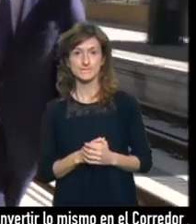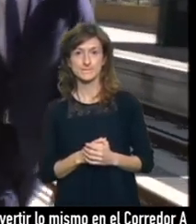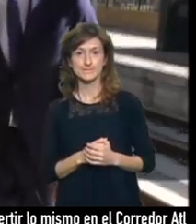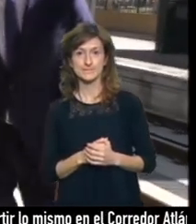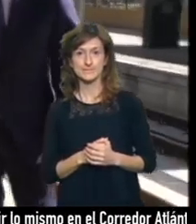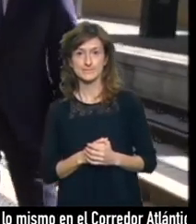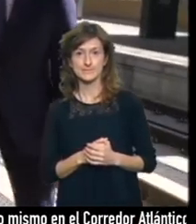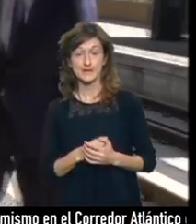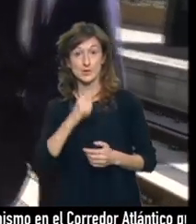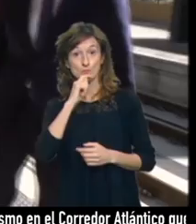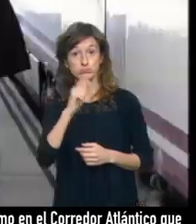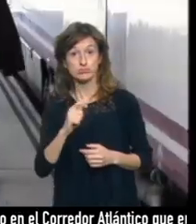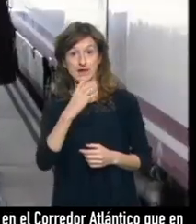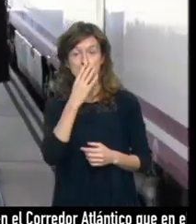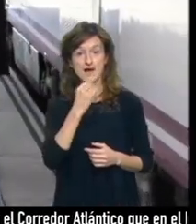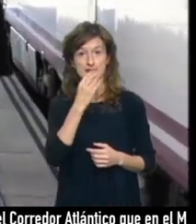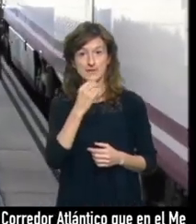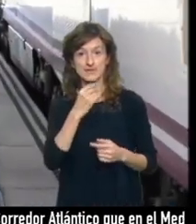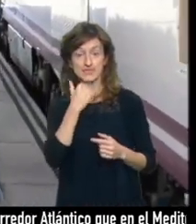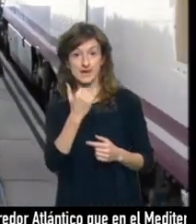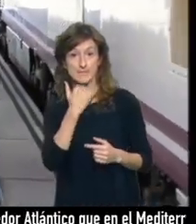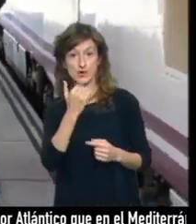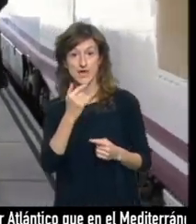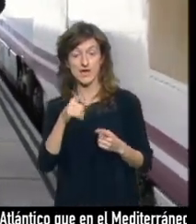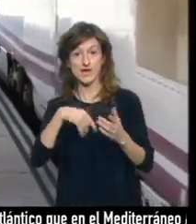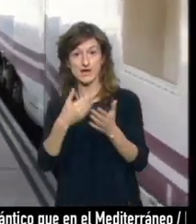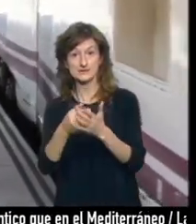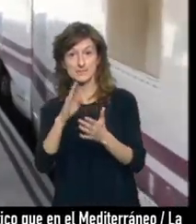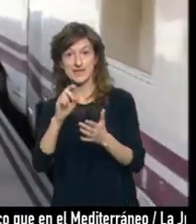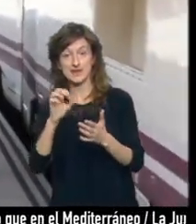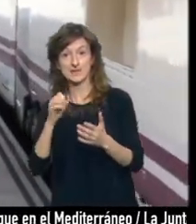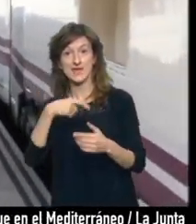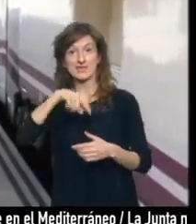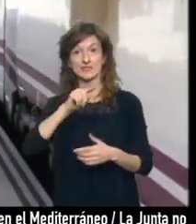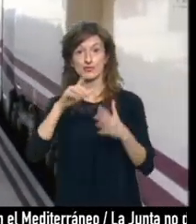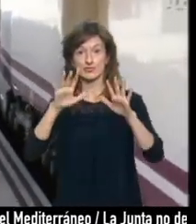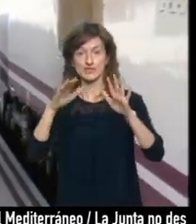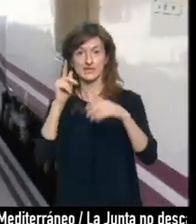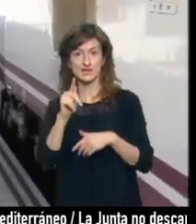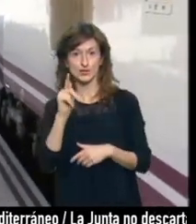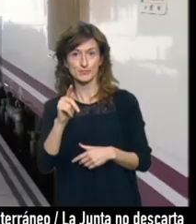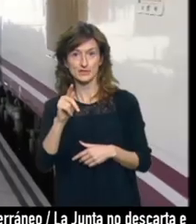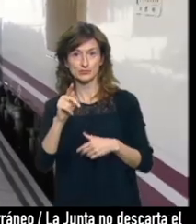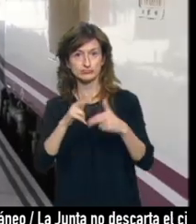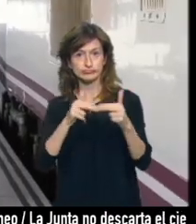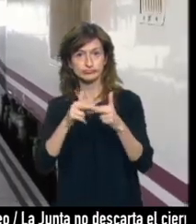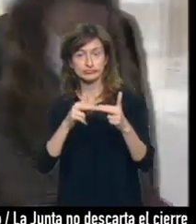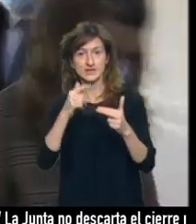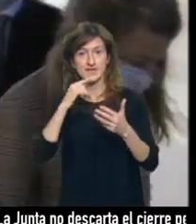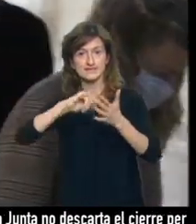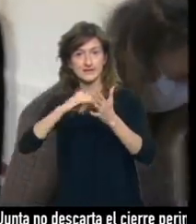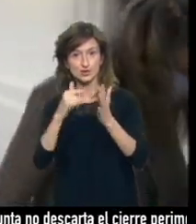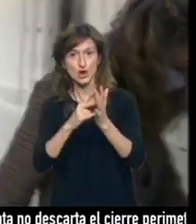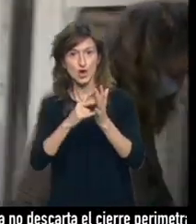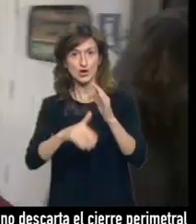El tramo inaugurado del AVE Zamora-Pedralba de la Pradería son 110 kilómetros, realizados con los estándares